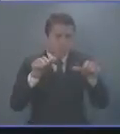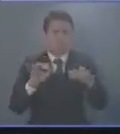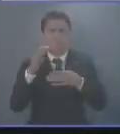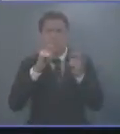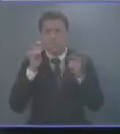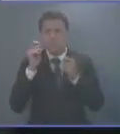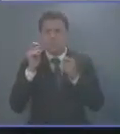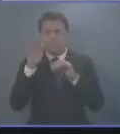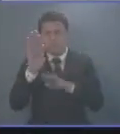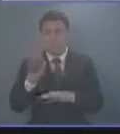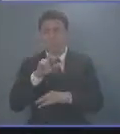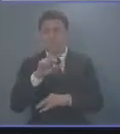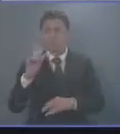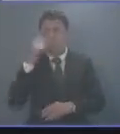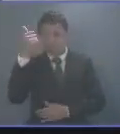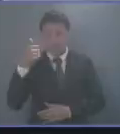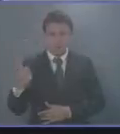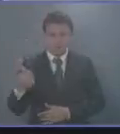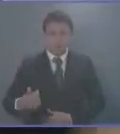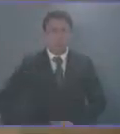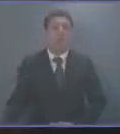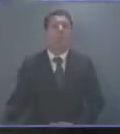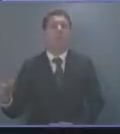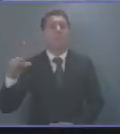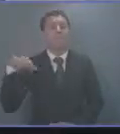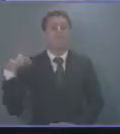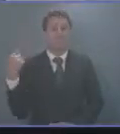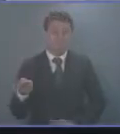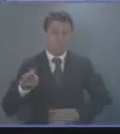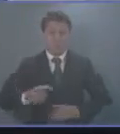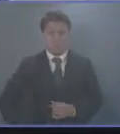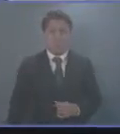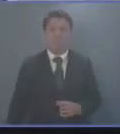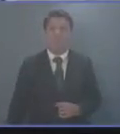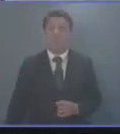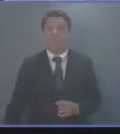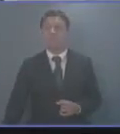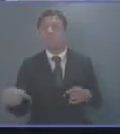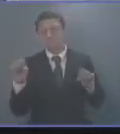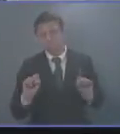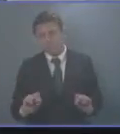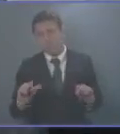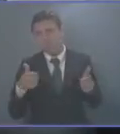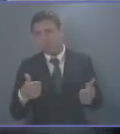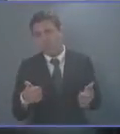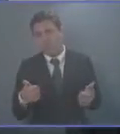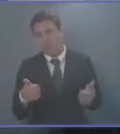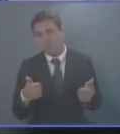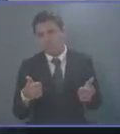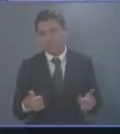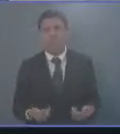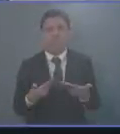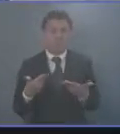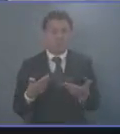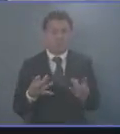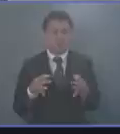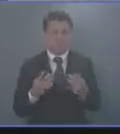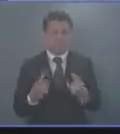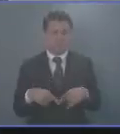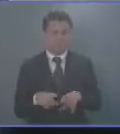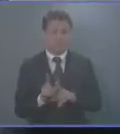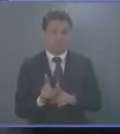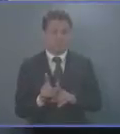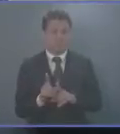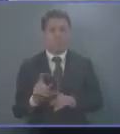que el 30 de agosto es el día de mañana y sería buenísimo darle una señal